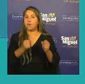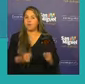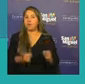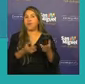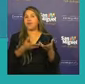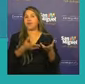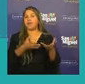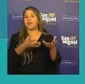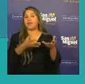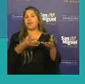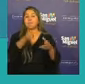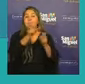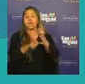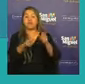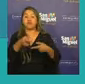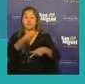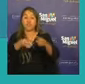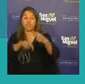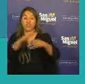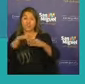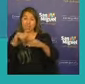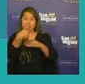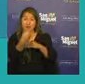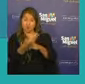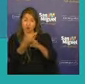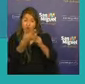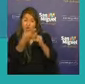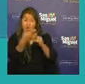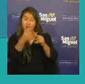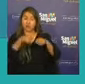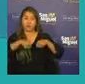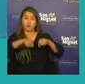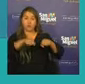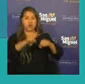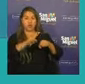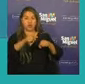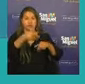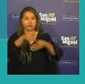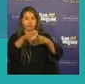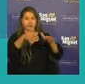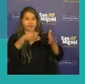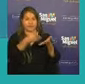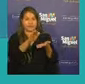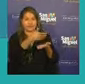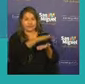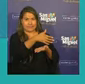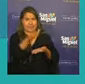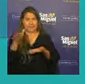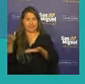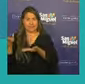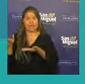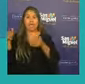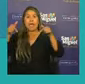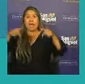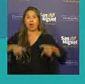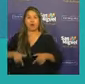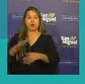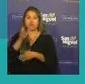todo lo que era comercio ambulante, y hoy día tenemos comercio ambulante cero en nuestra